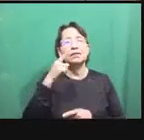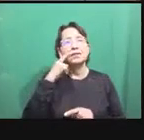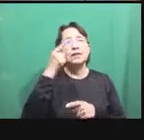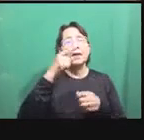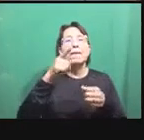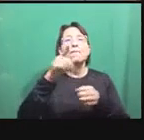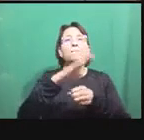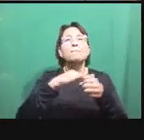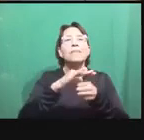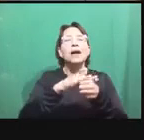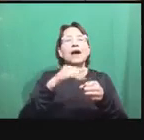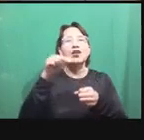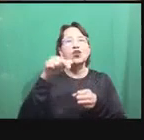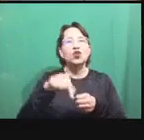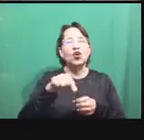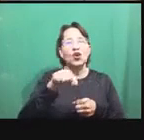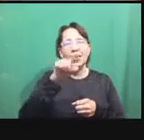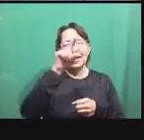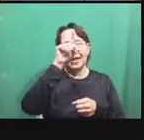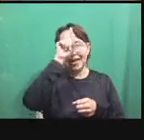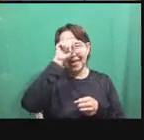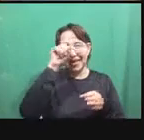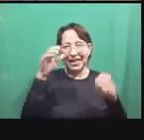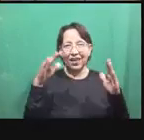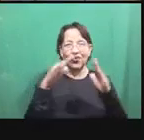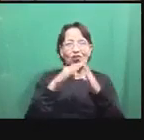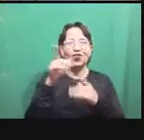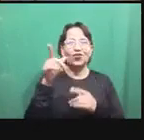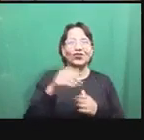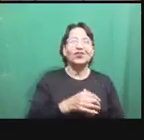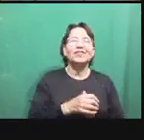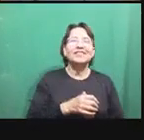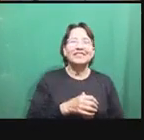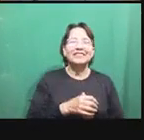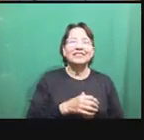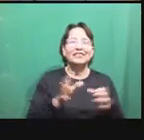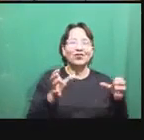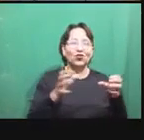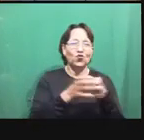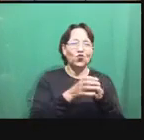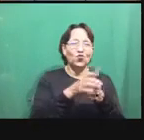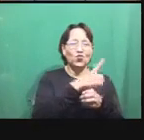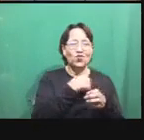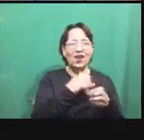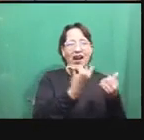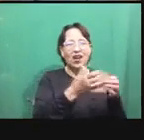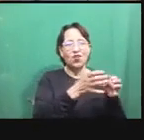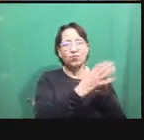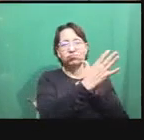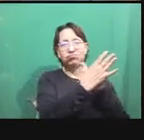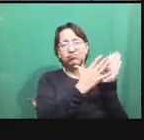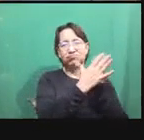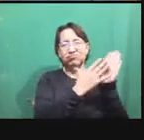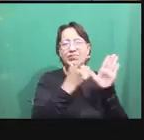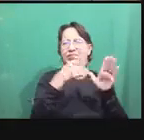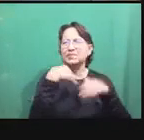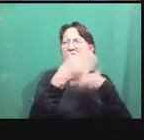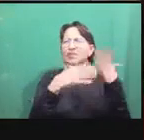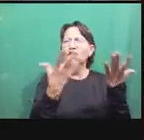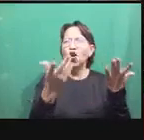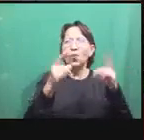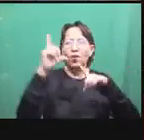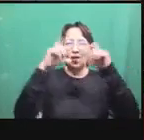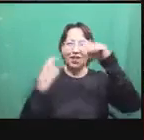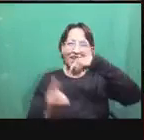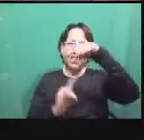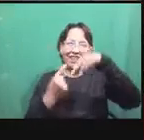Egipto, que ahorita el colectivo Atempo, compañeros, nos van a hablar un poquito del proceso de turismo en el barrio